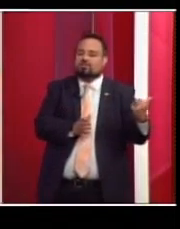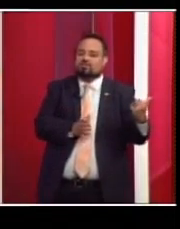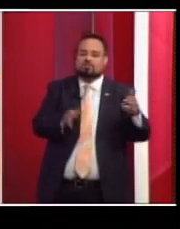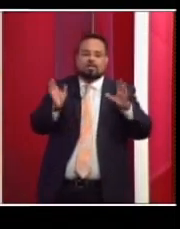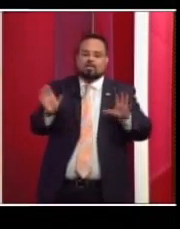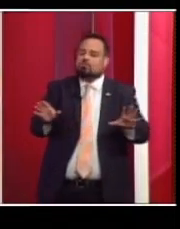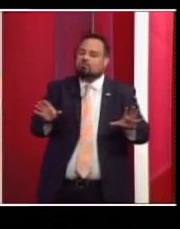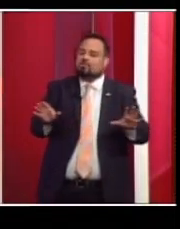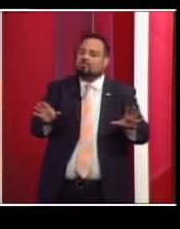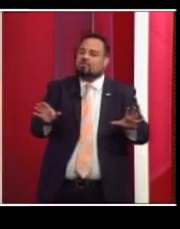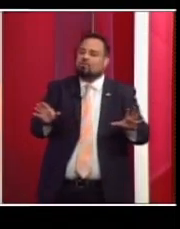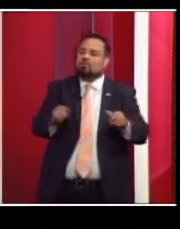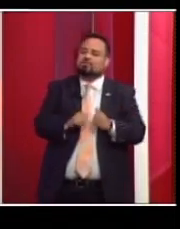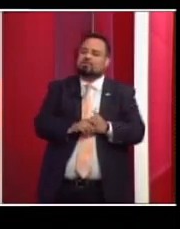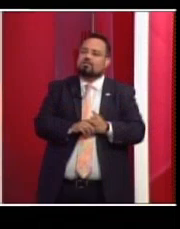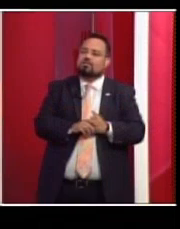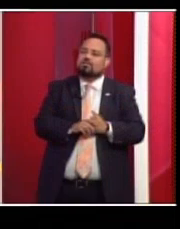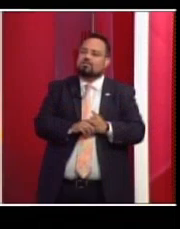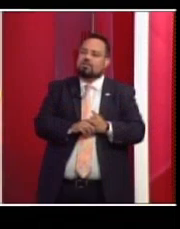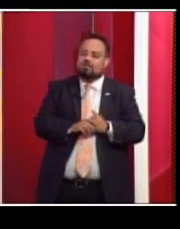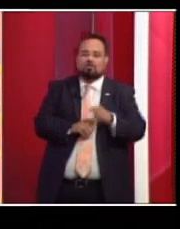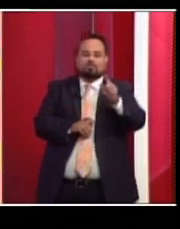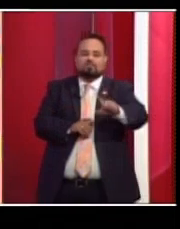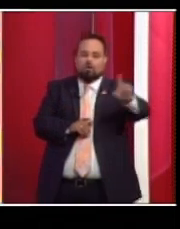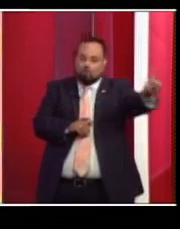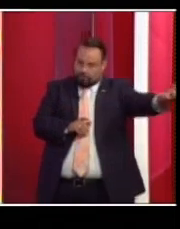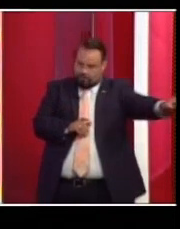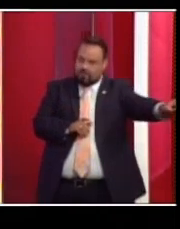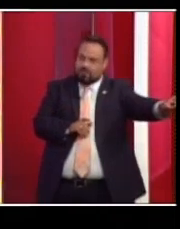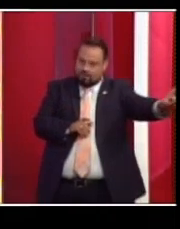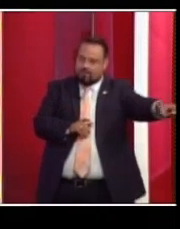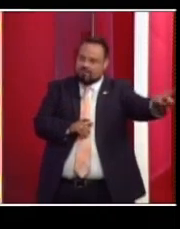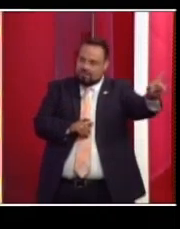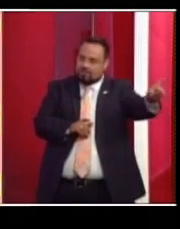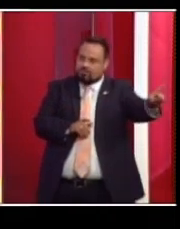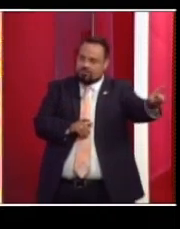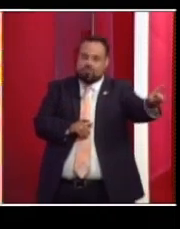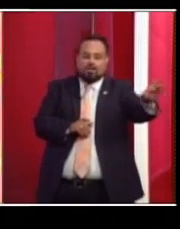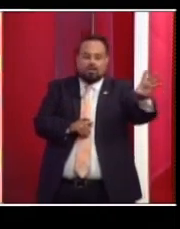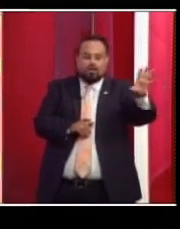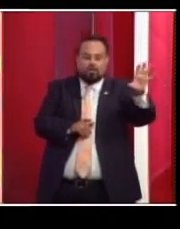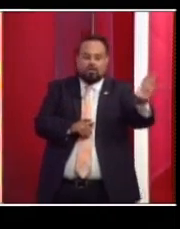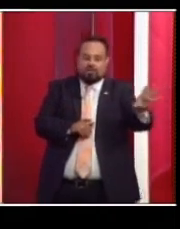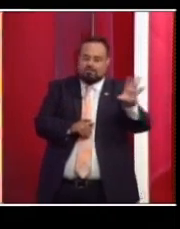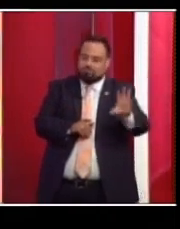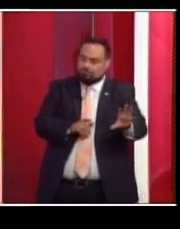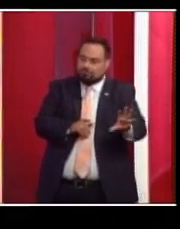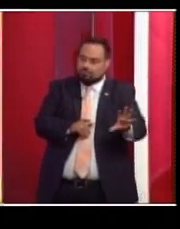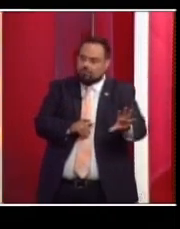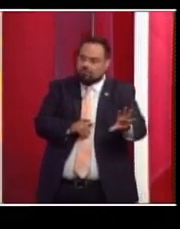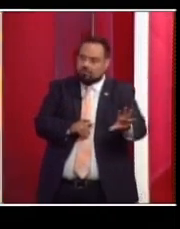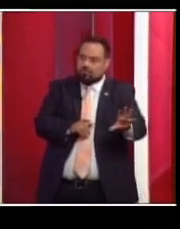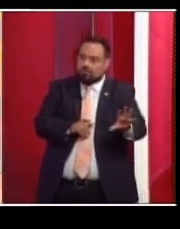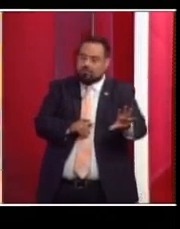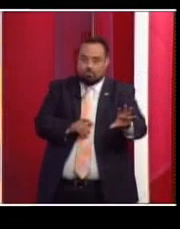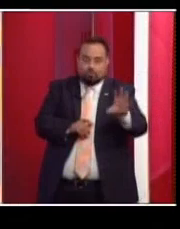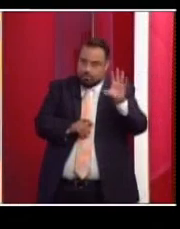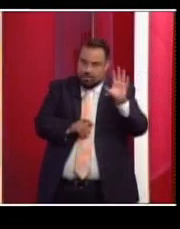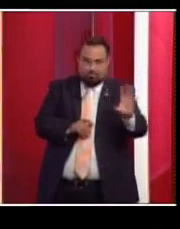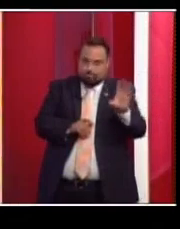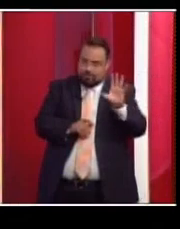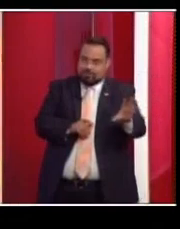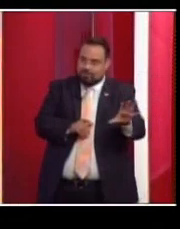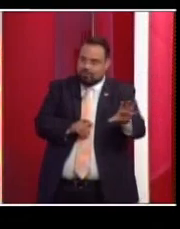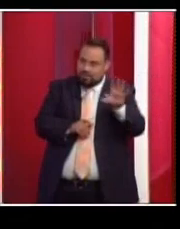a estas instancias y que lo que hace el juez de la niñez y hables es ordena que ingresen a estos hogares de protección y abrigo pero